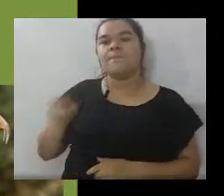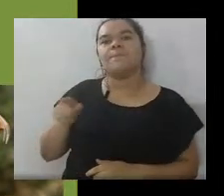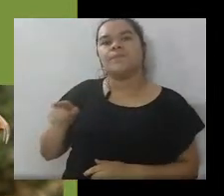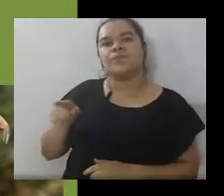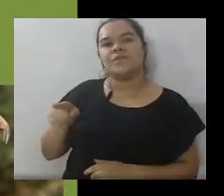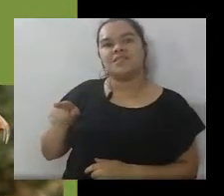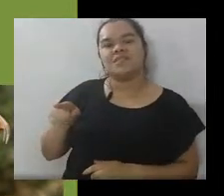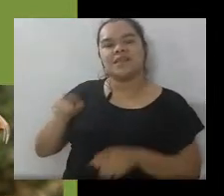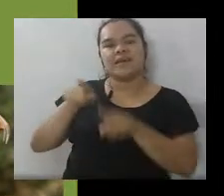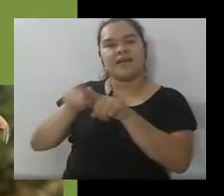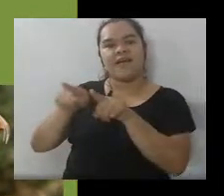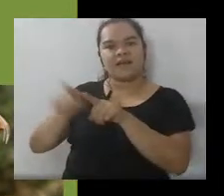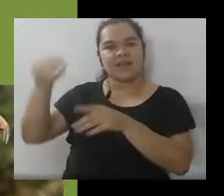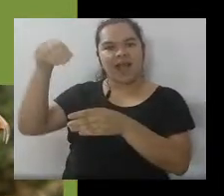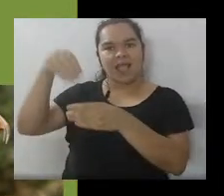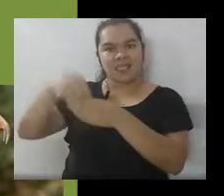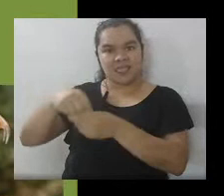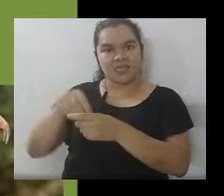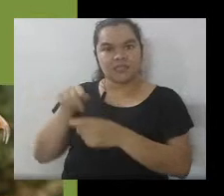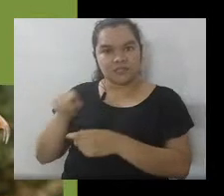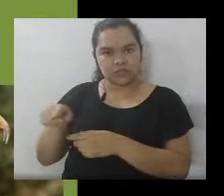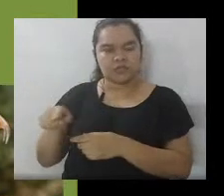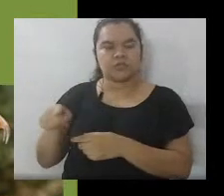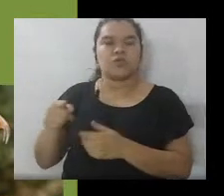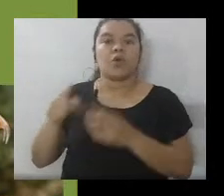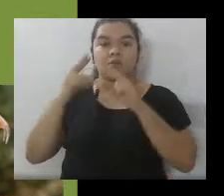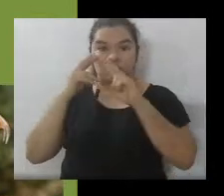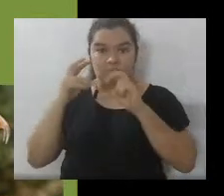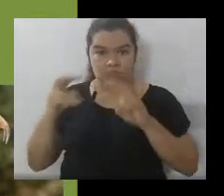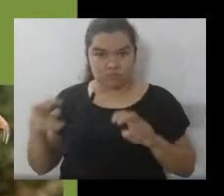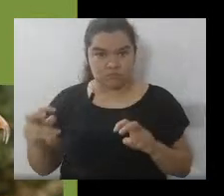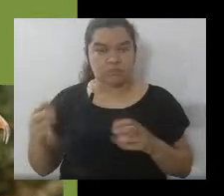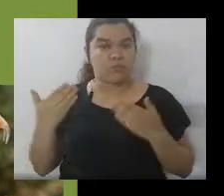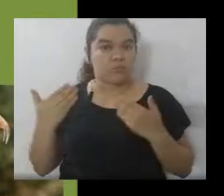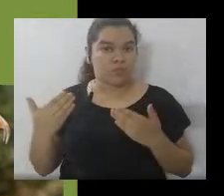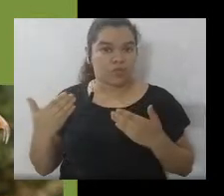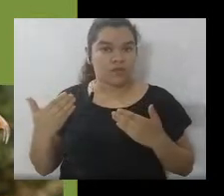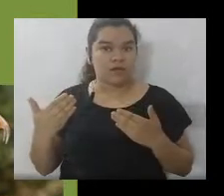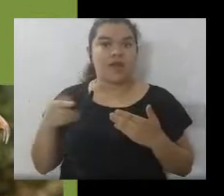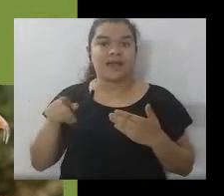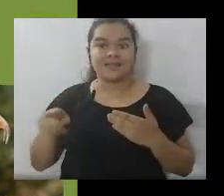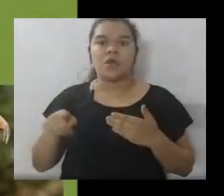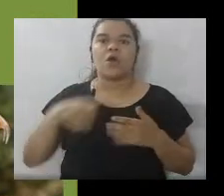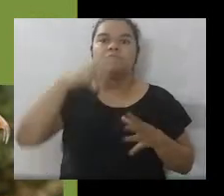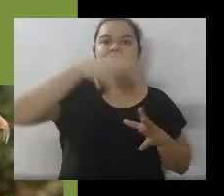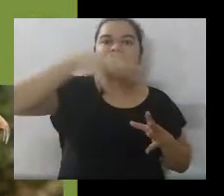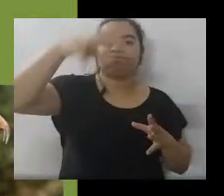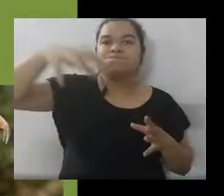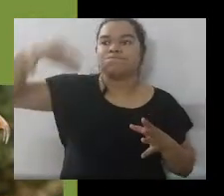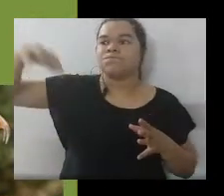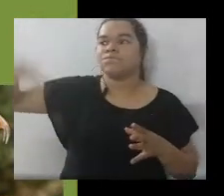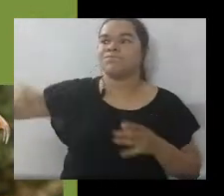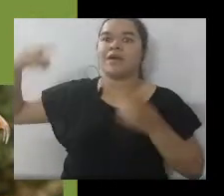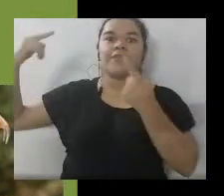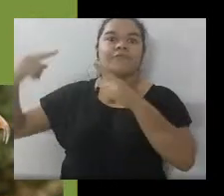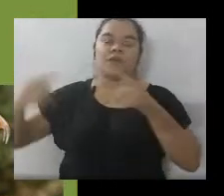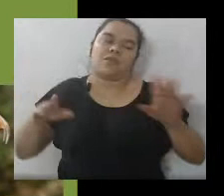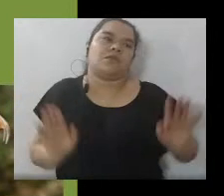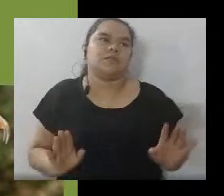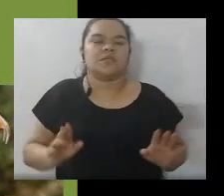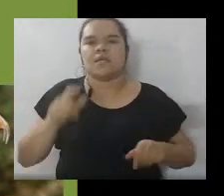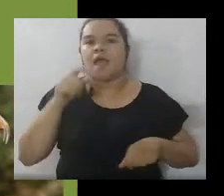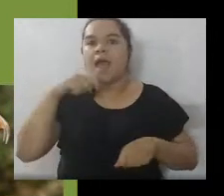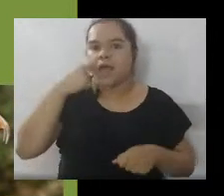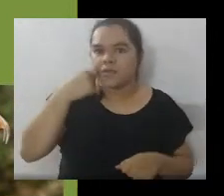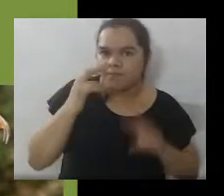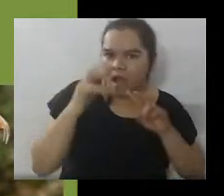una formación en la cual yo podía desarrollar investigaciones en distintas áreas. Uno podía elegir después si en